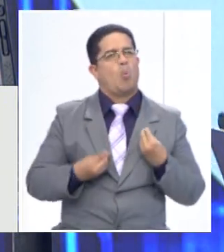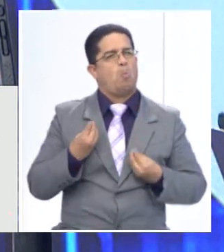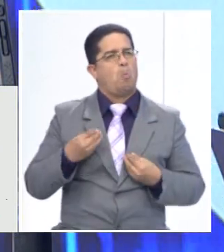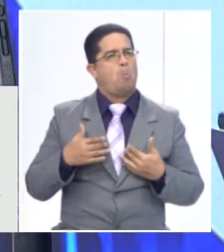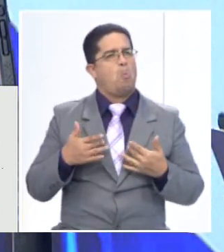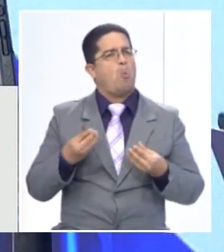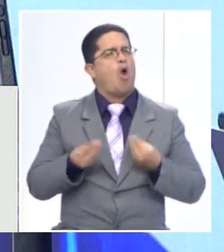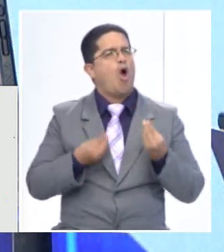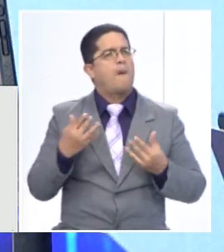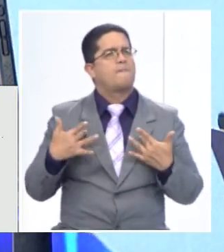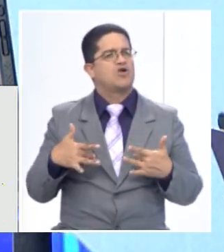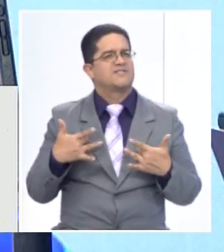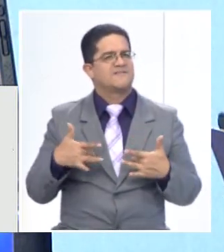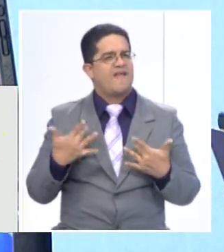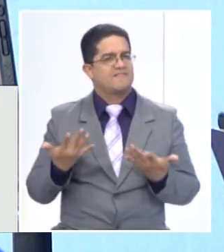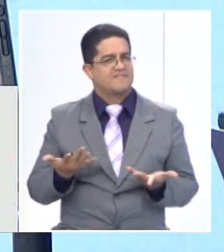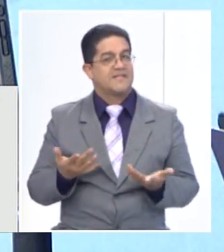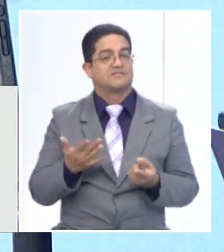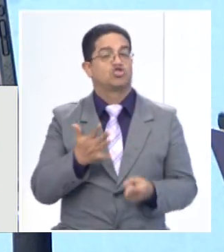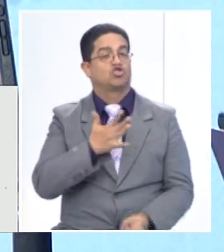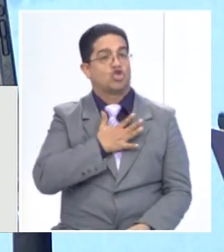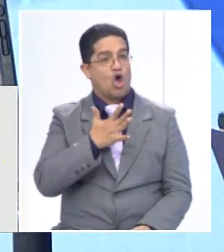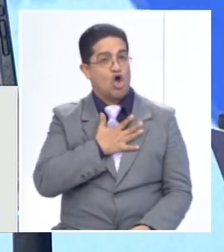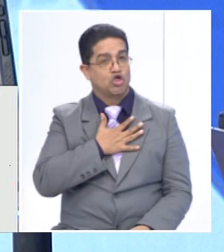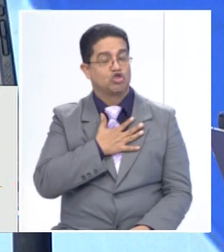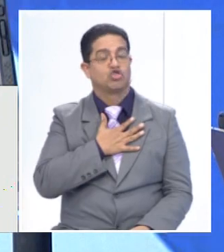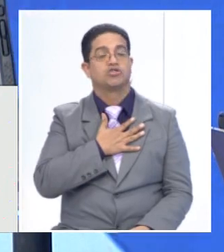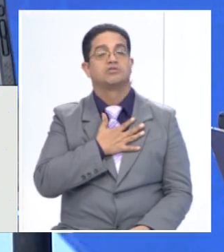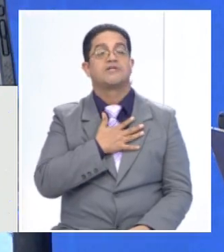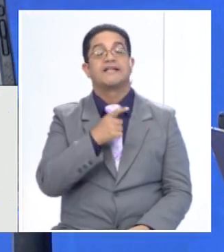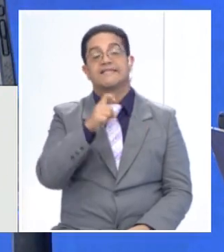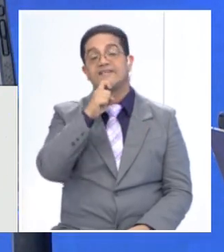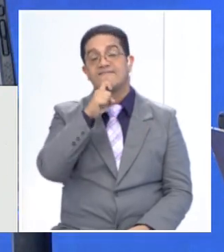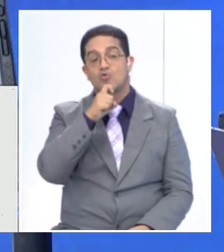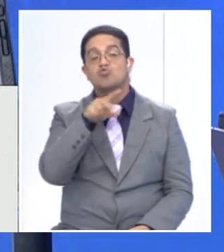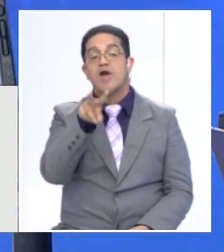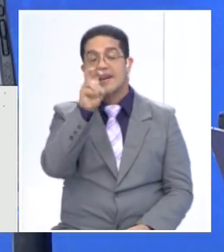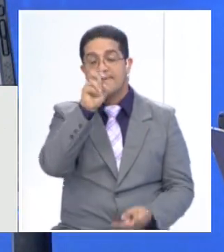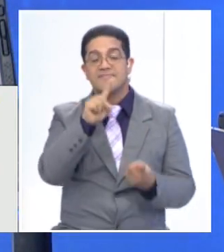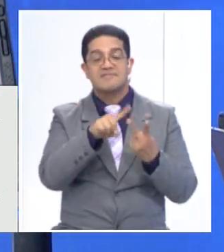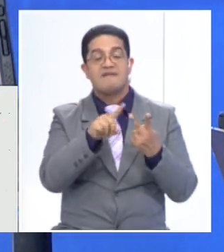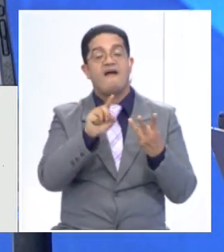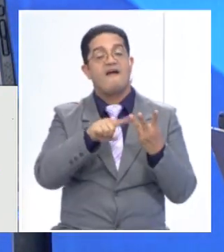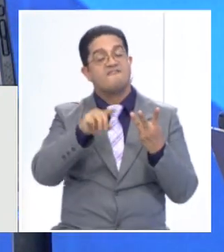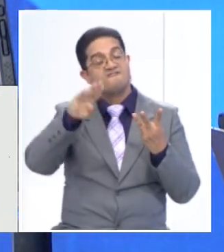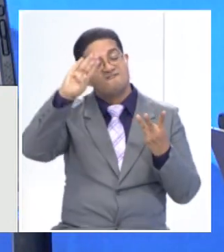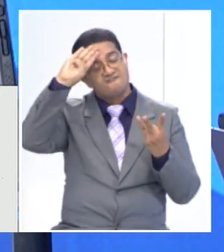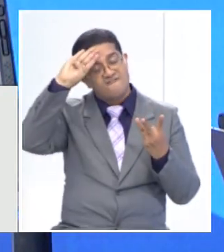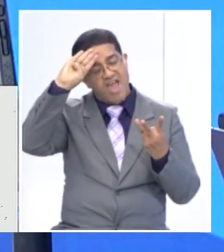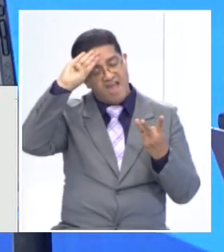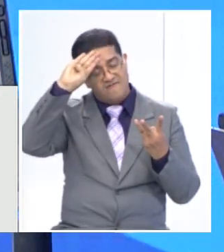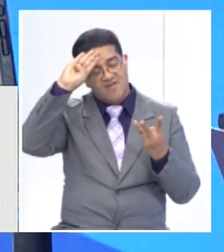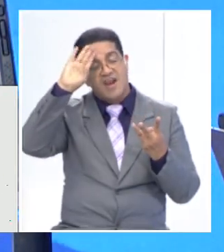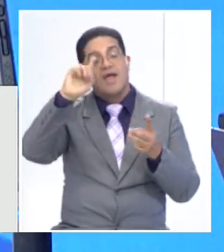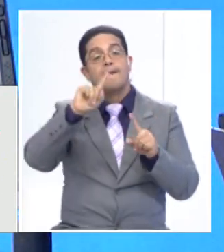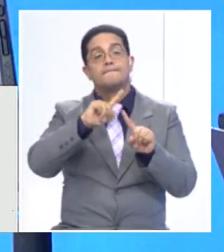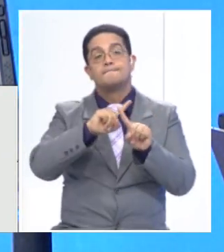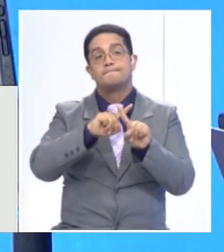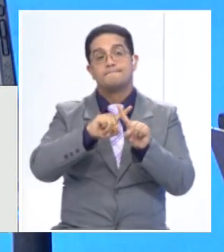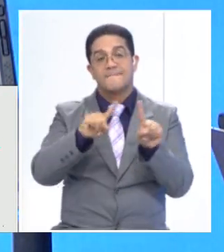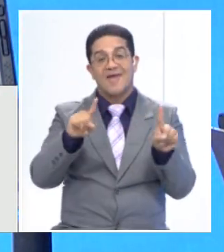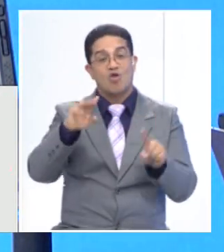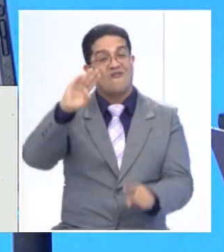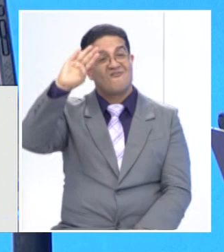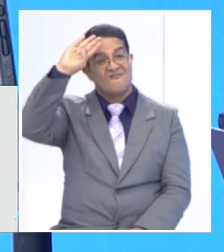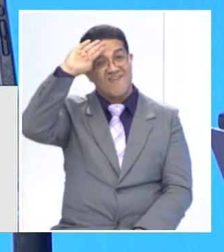vista, siempre son tos, puede haber tos, dificultad respiratoria, fiebre, ¿verdad? Pero, por ejemplo, la